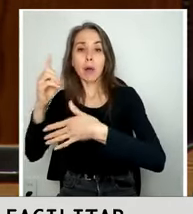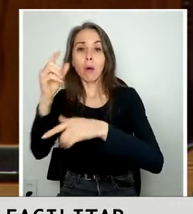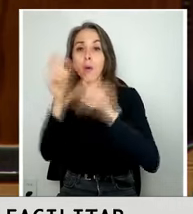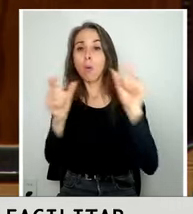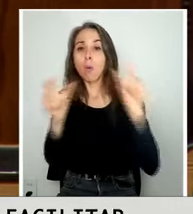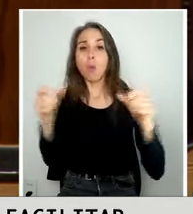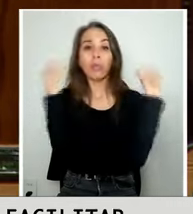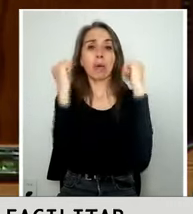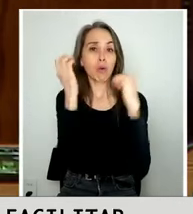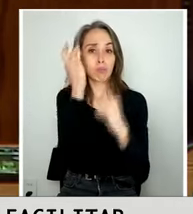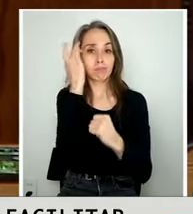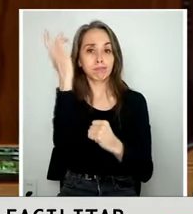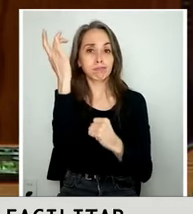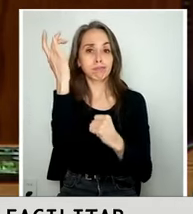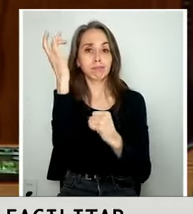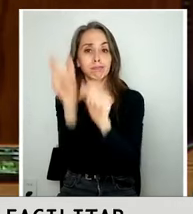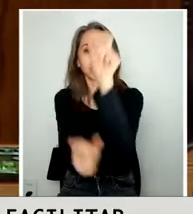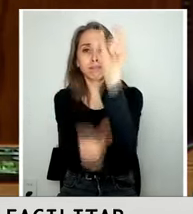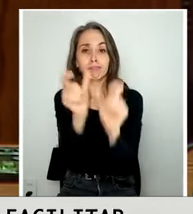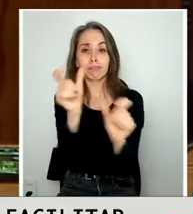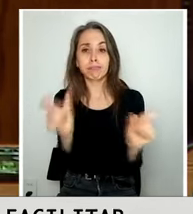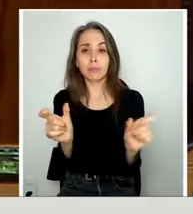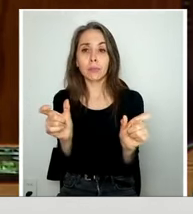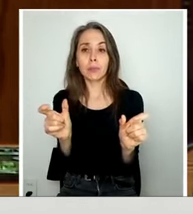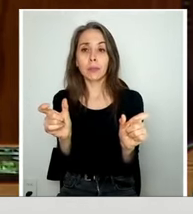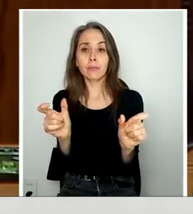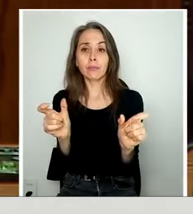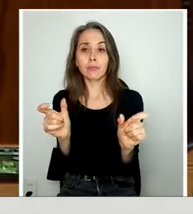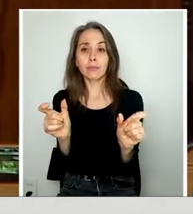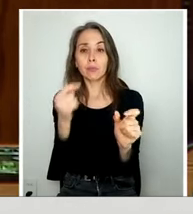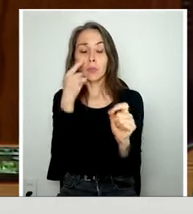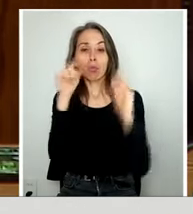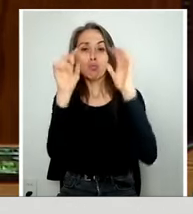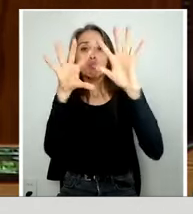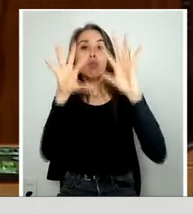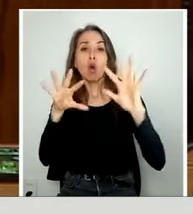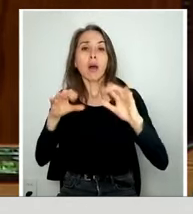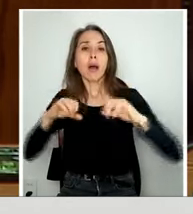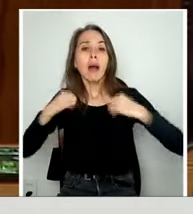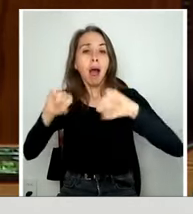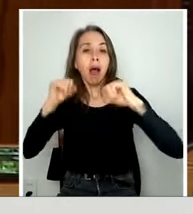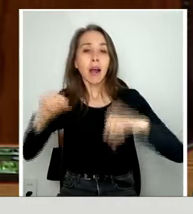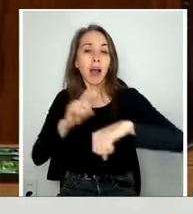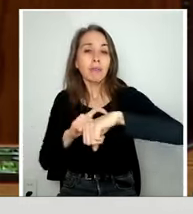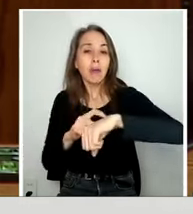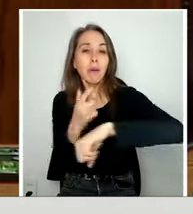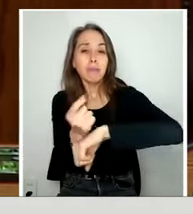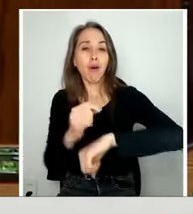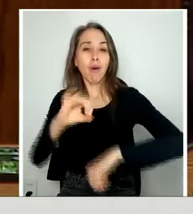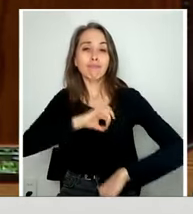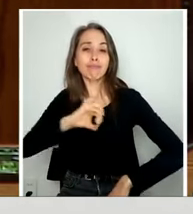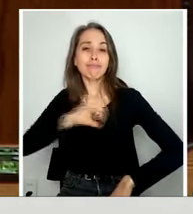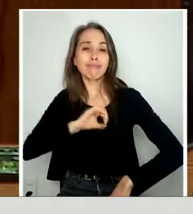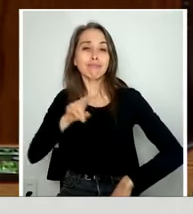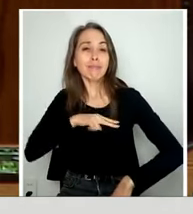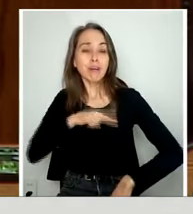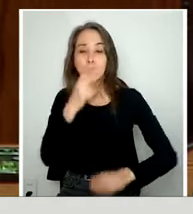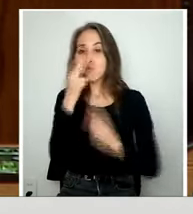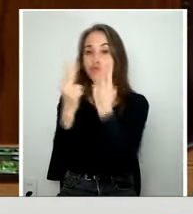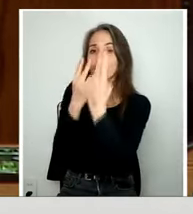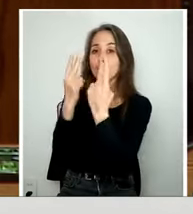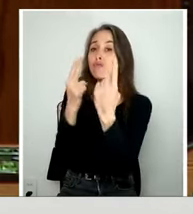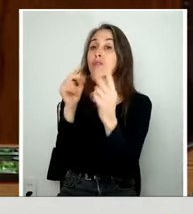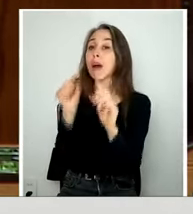a los deportistas más destacados creo que efectivamente necesitamos